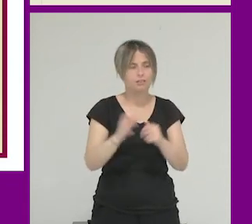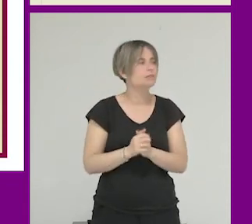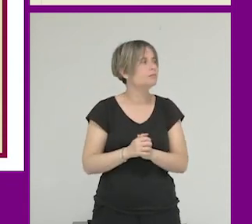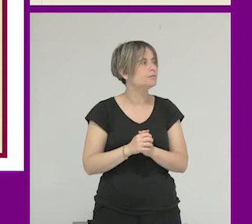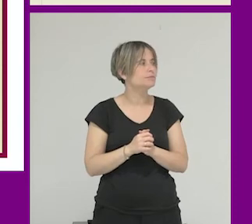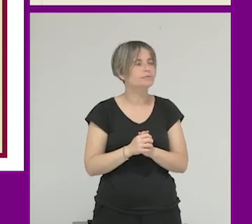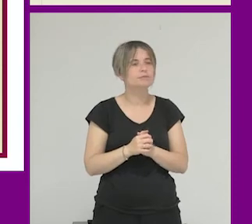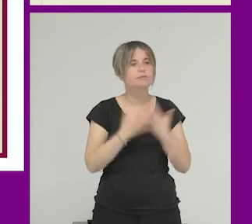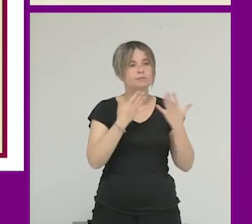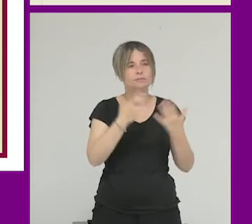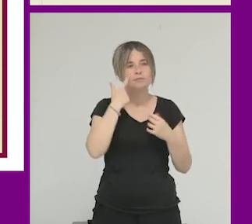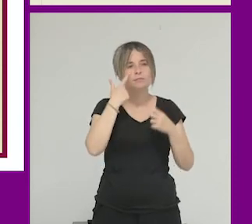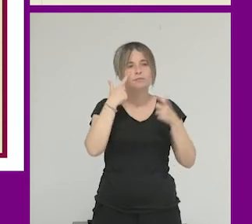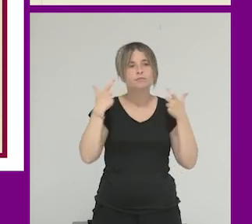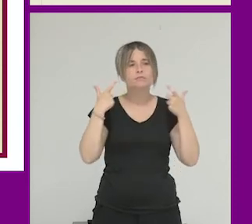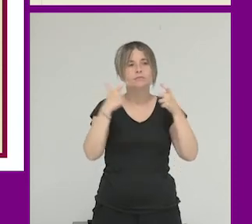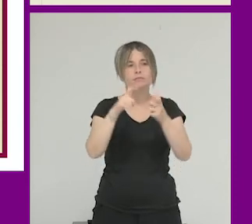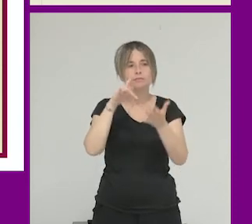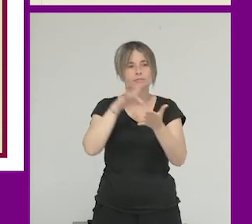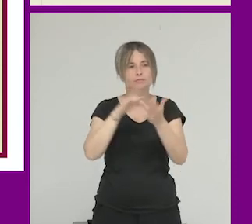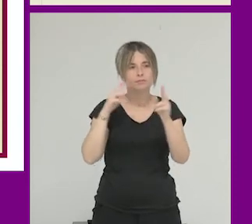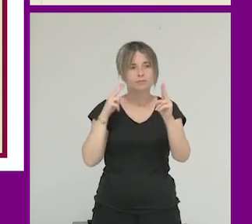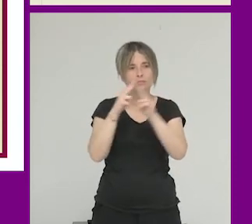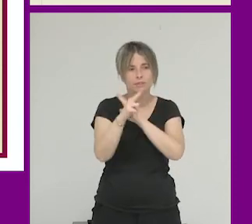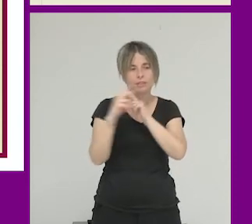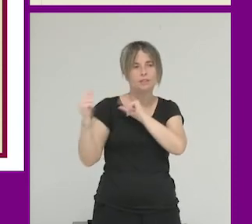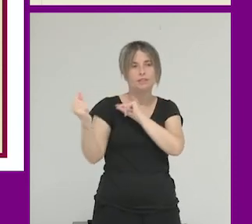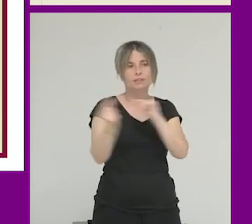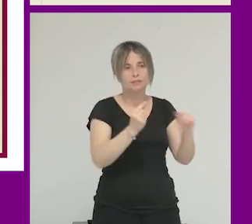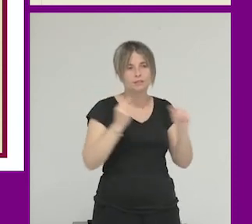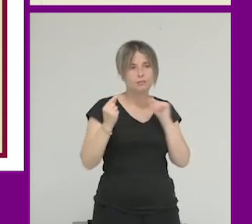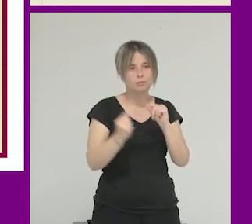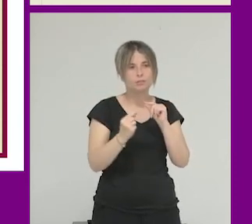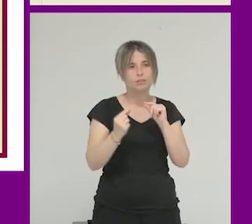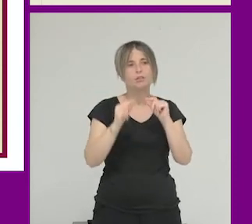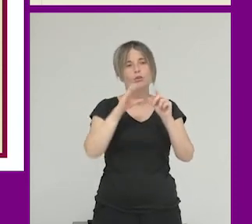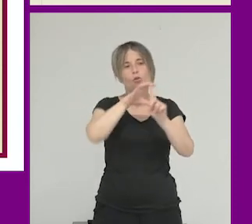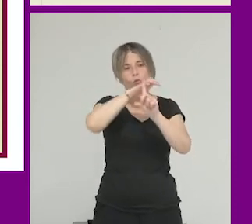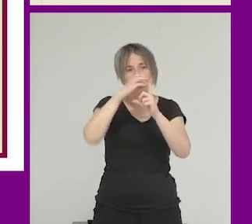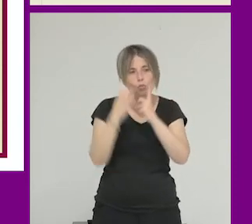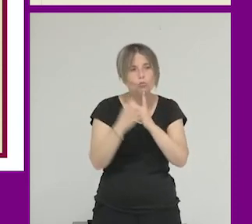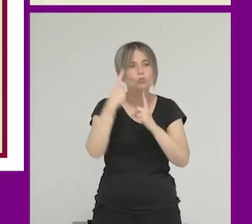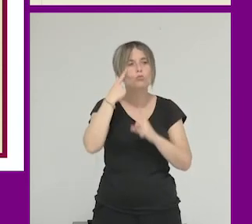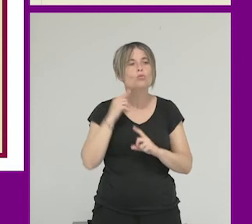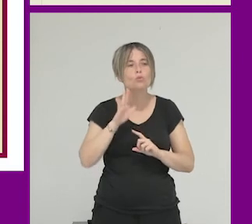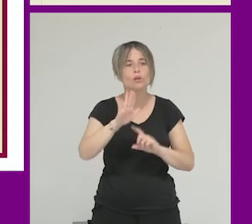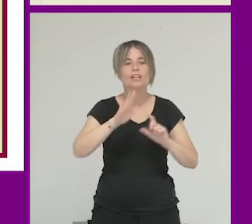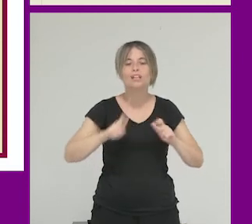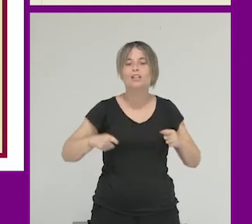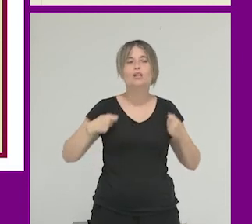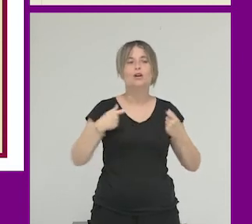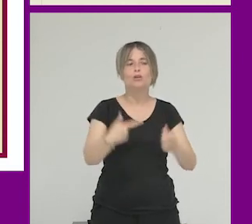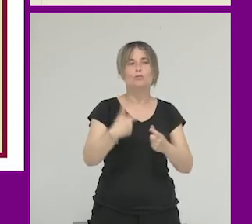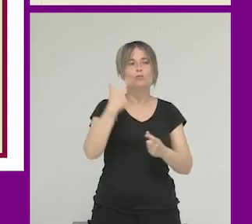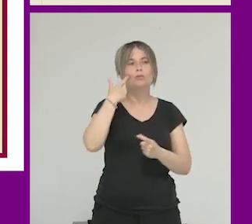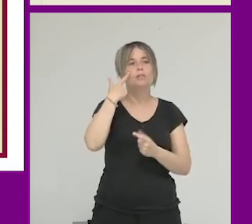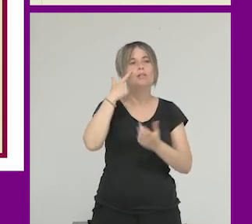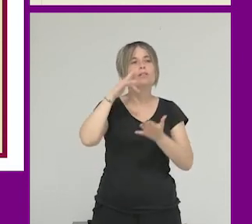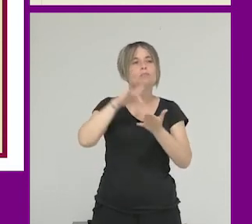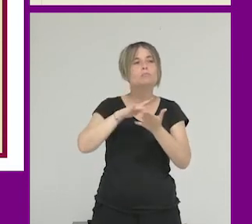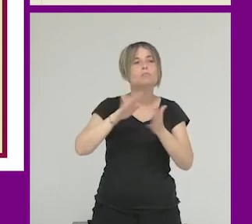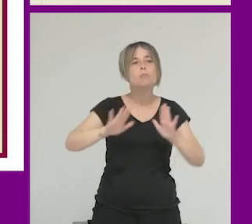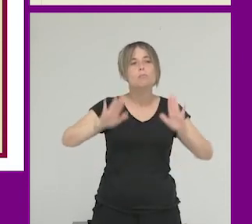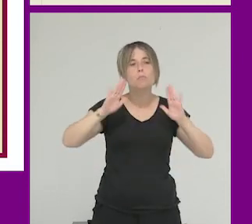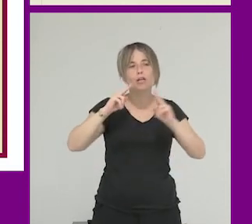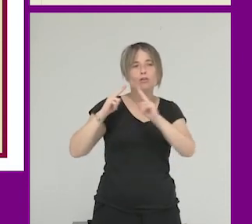honek bai erantzuten dio eztabaida horri kulturala edo naturala den, baina inongo